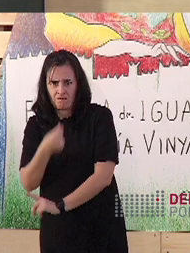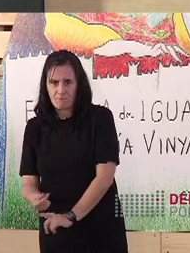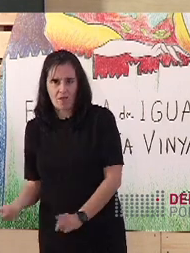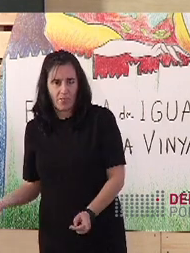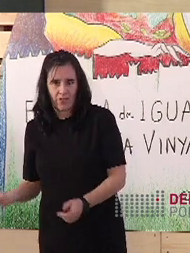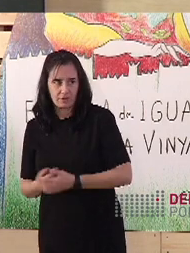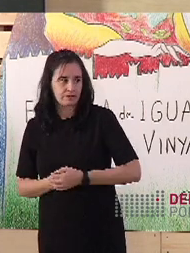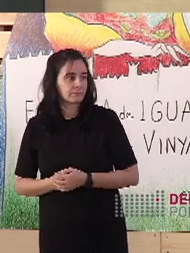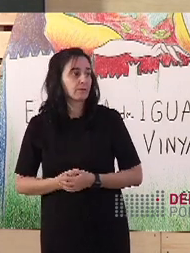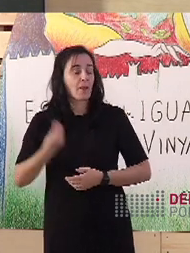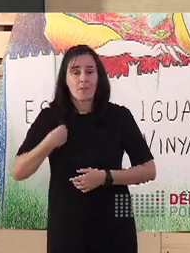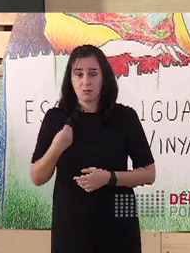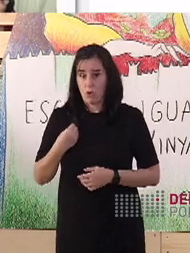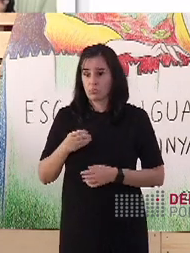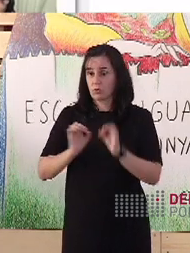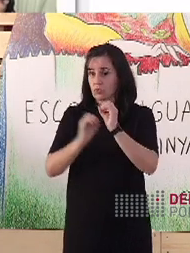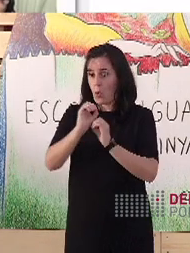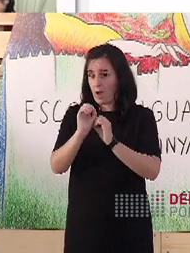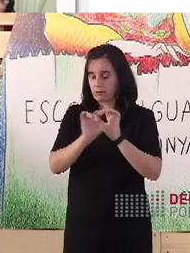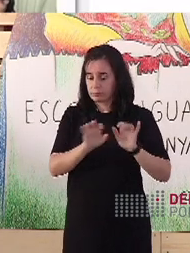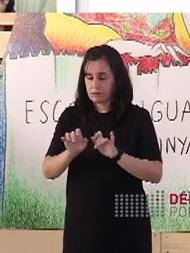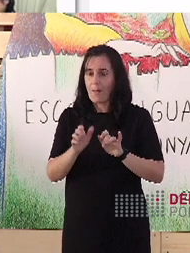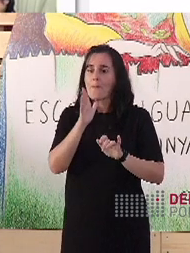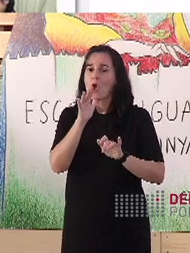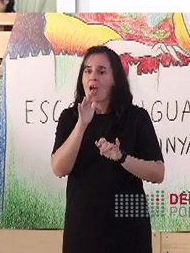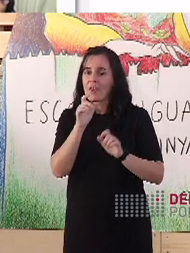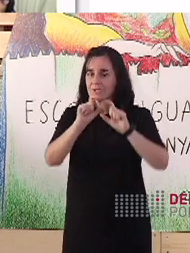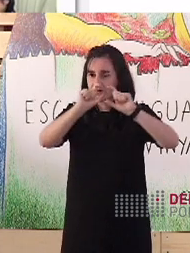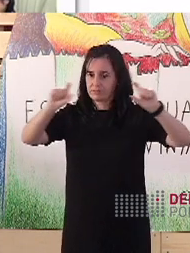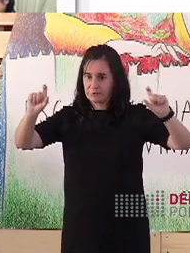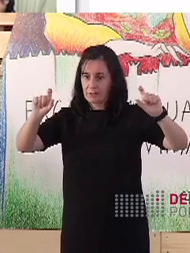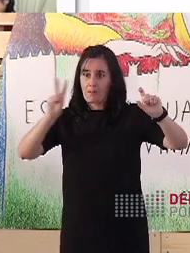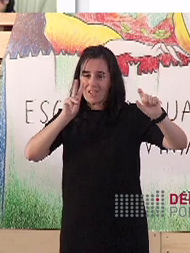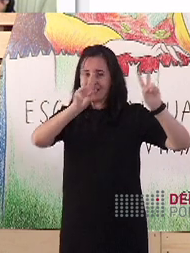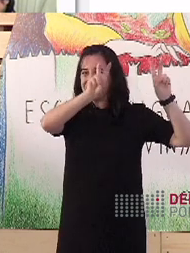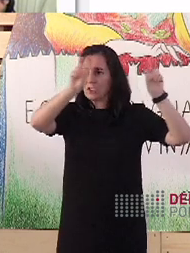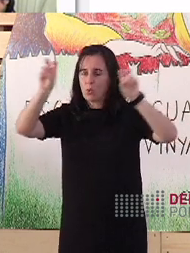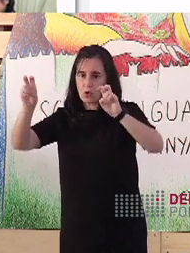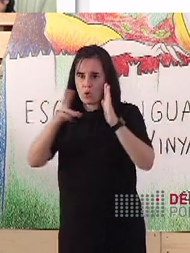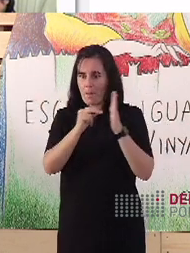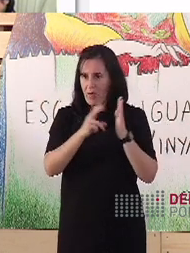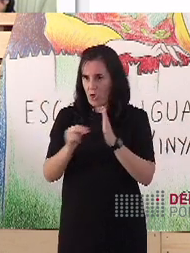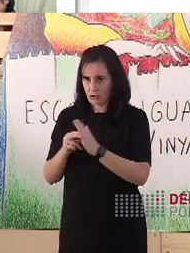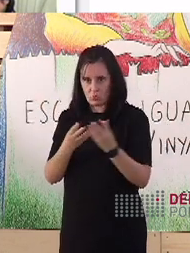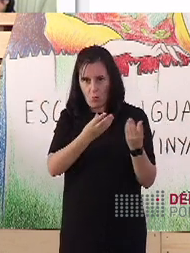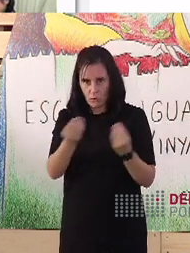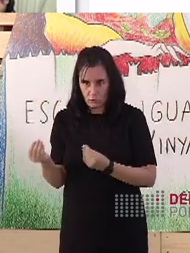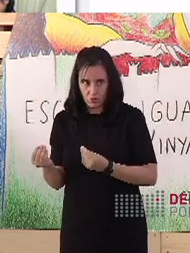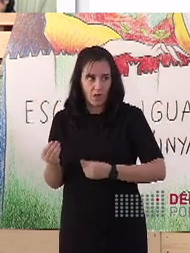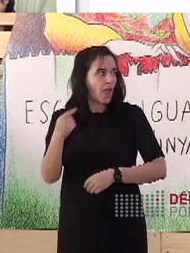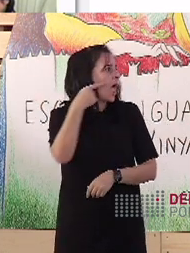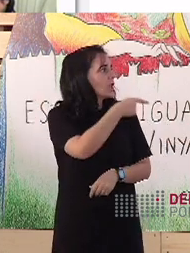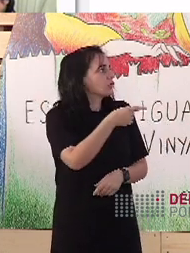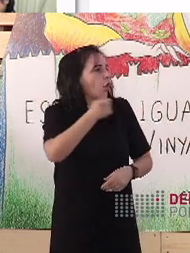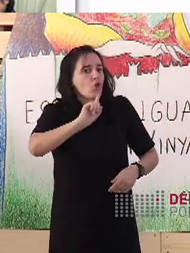Pones violadas y te aparecen vídeos como estos. Yo solo voy a leer un par de títulos, a ver, que me tengo que acercar, que no veo nada. Volvemos a decir, esto no es la Deep Web, esto